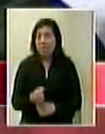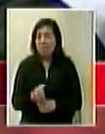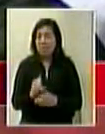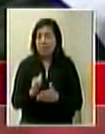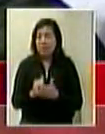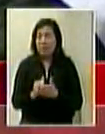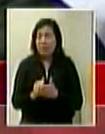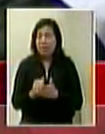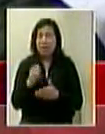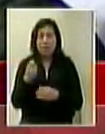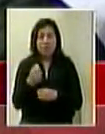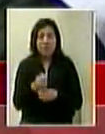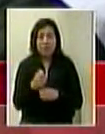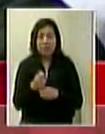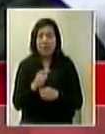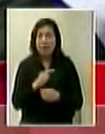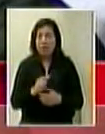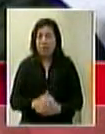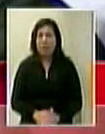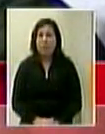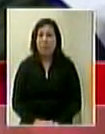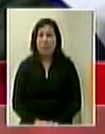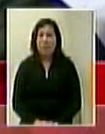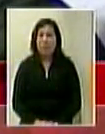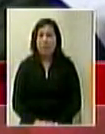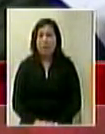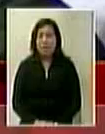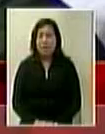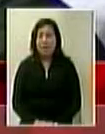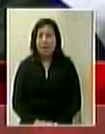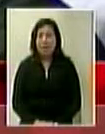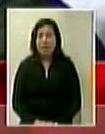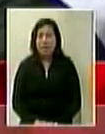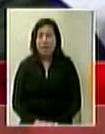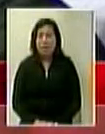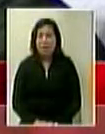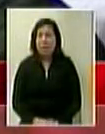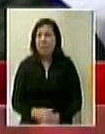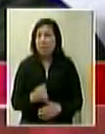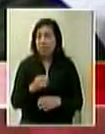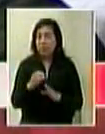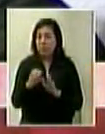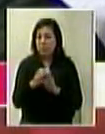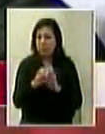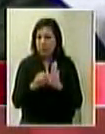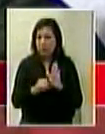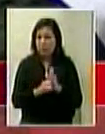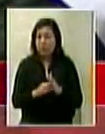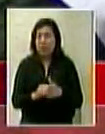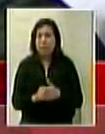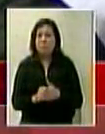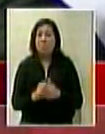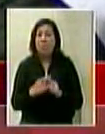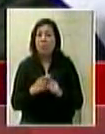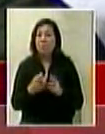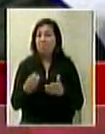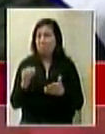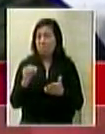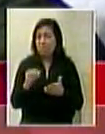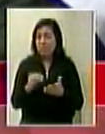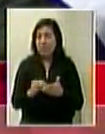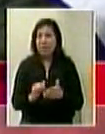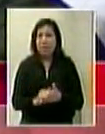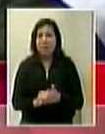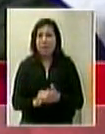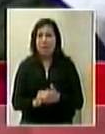¿no? Golpeemos a la autoridad, ¿no? Que engorde, pero, la corrupción, que se institucionalice, que crezca. Y por eso yo apelo,